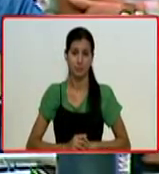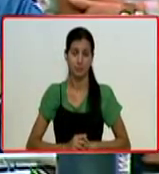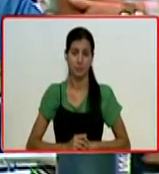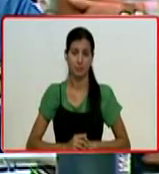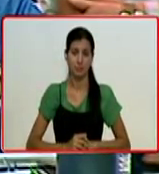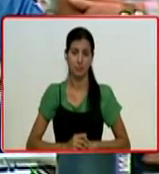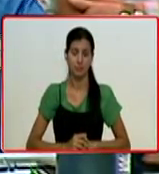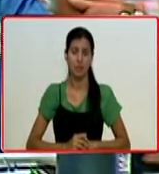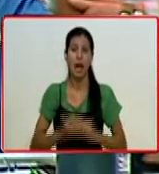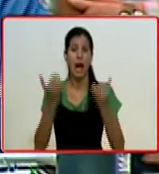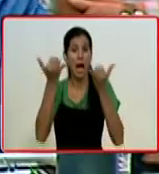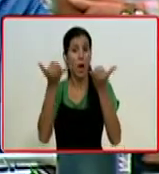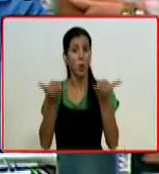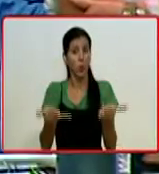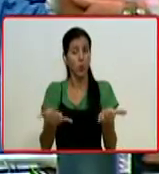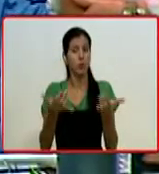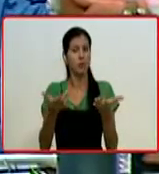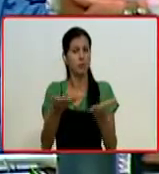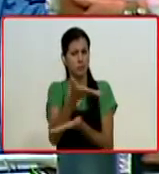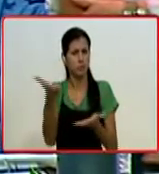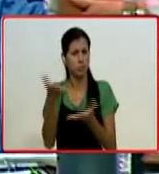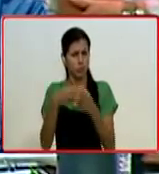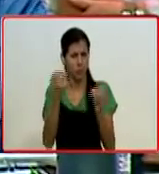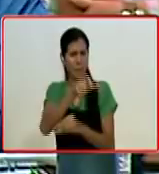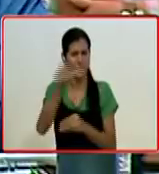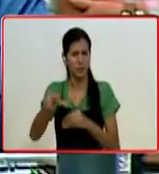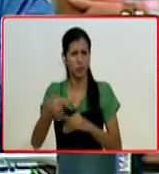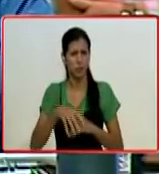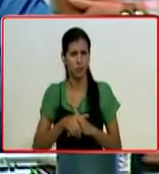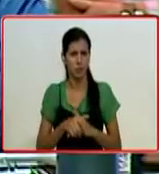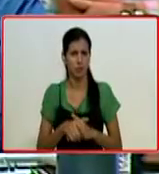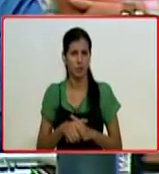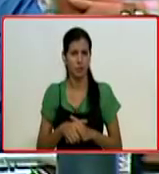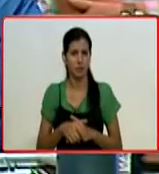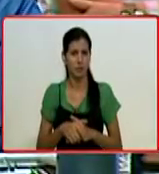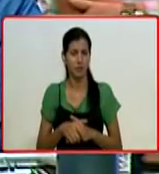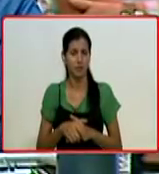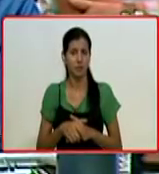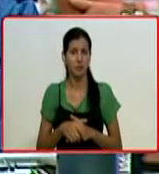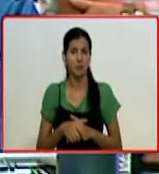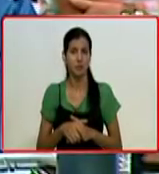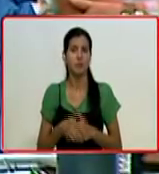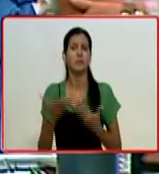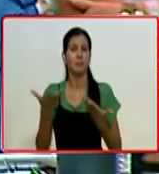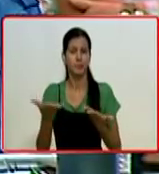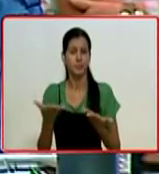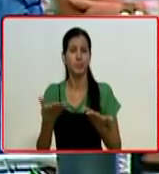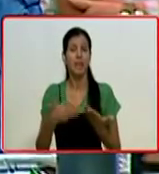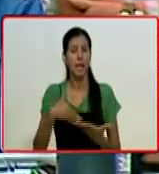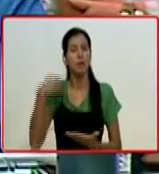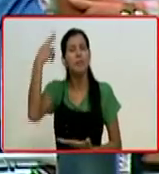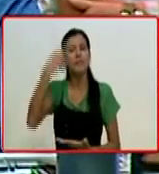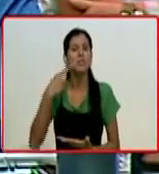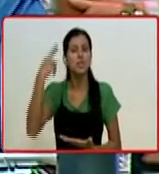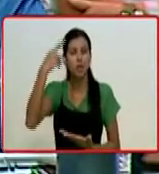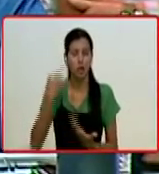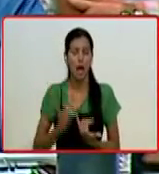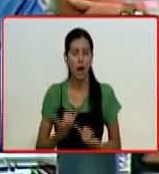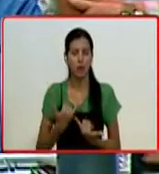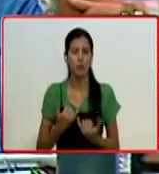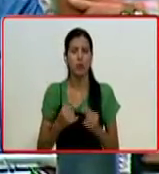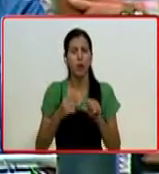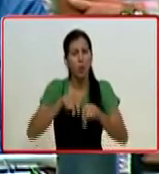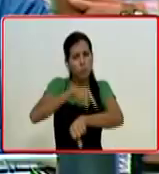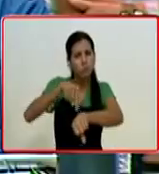Ahora, toda esa gente, quiero hacer esta reflexión, Miguel Ángel, permíteme extender un poco